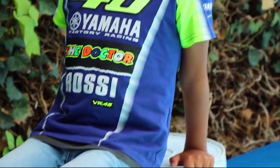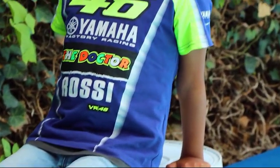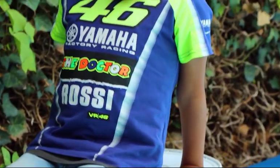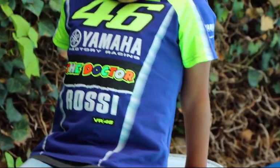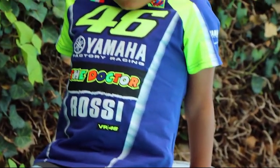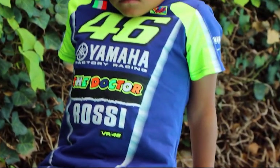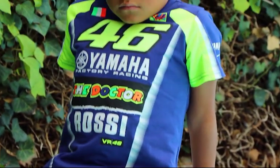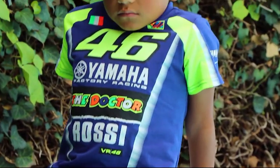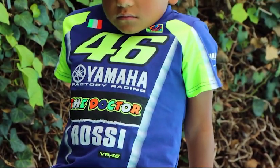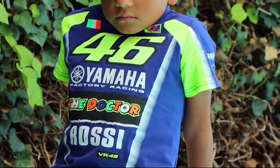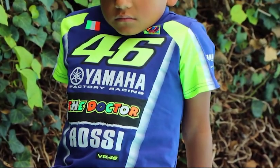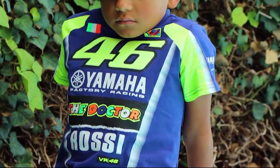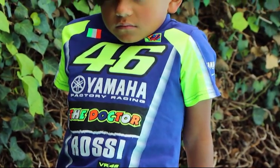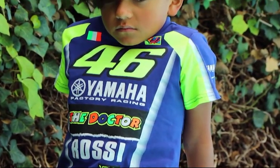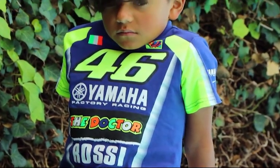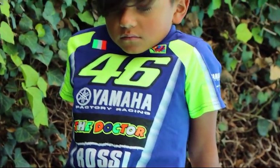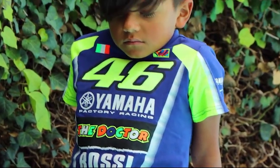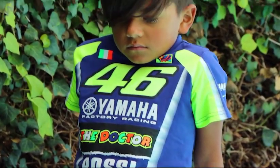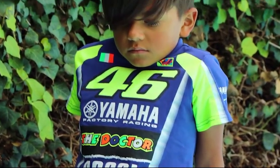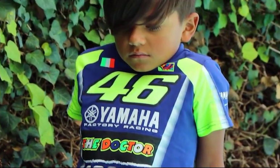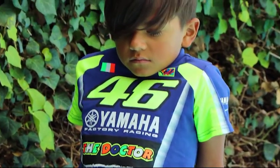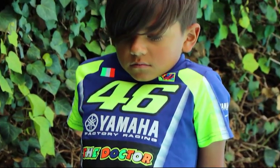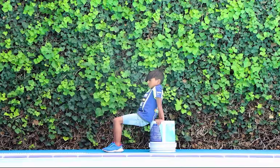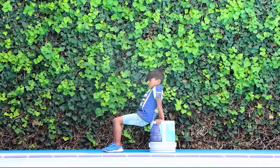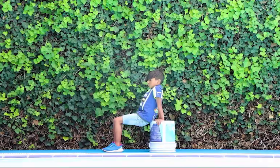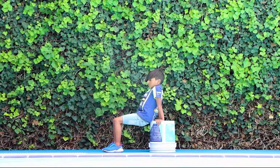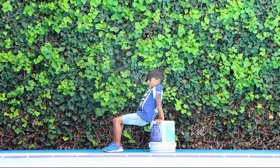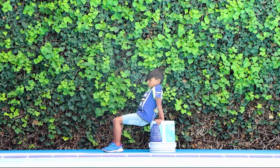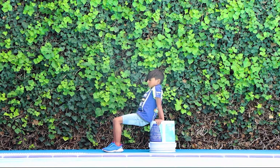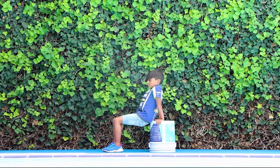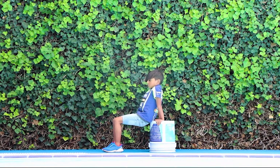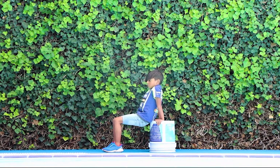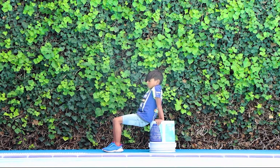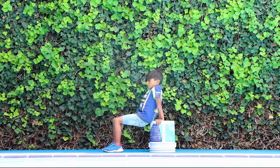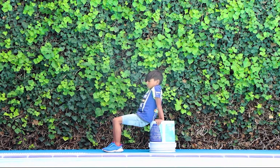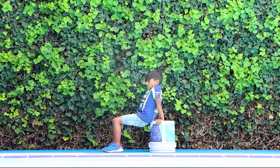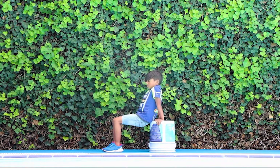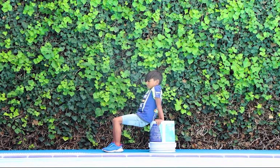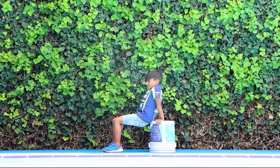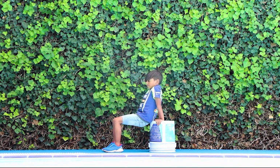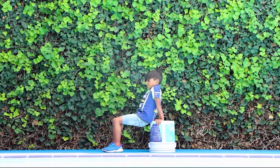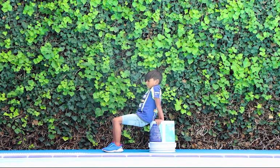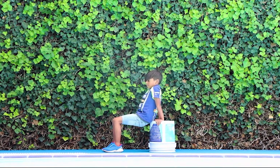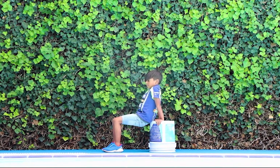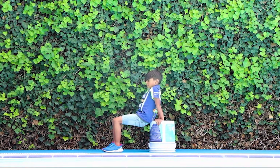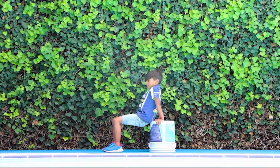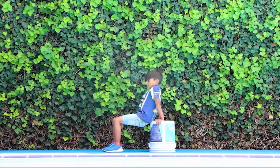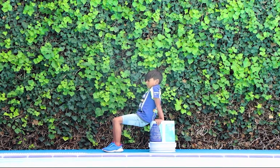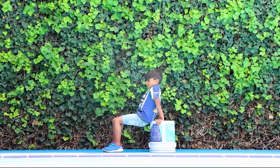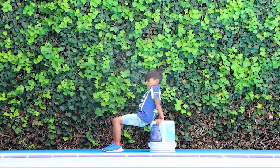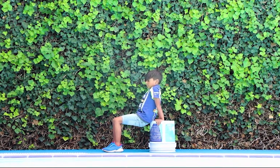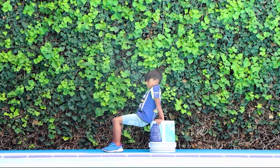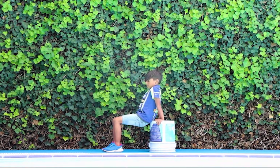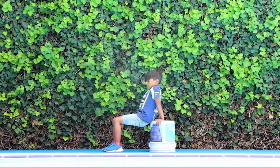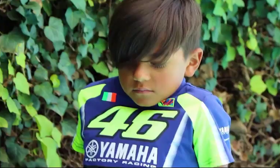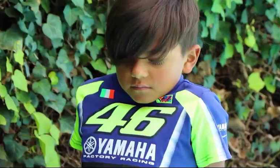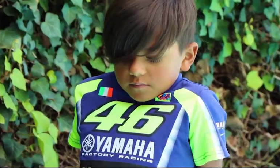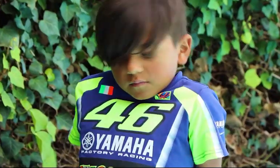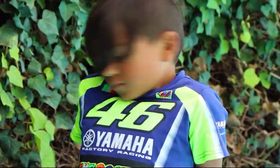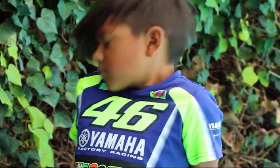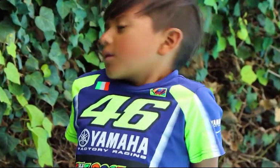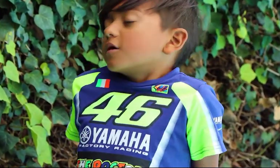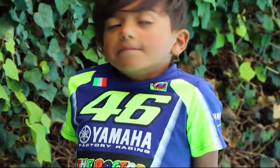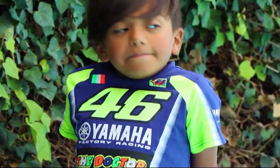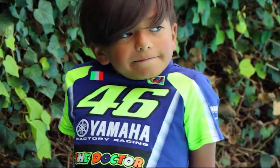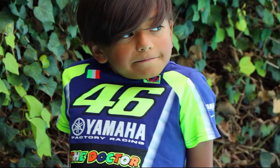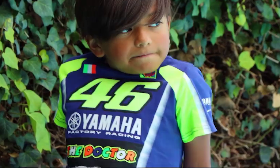Respira, exhala, respira, exhala, bien, mantén ahí la posición,